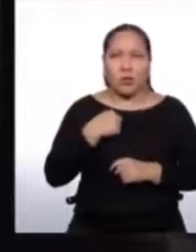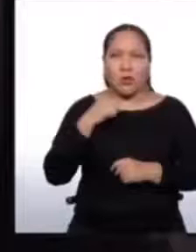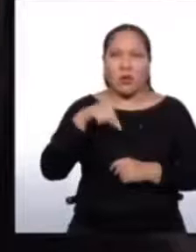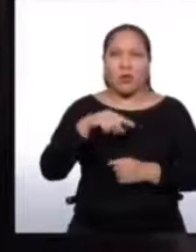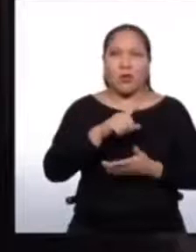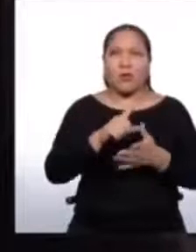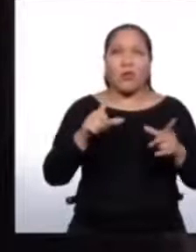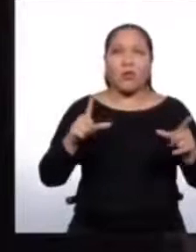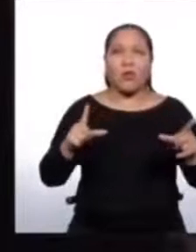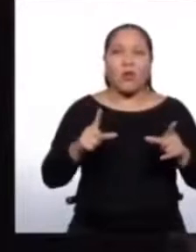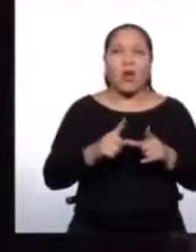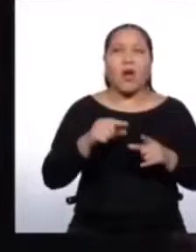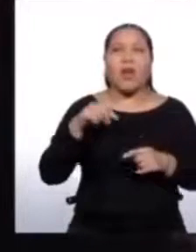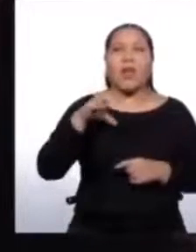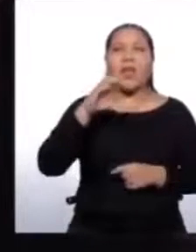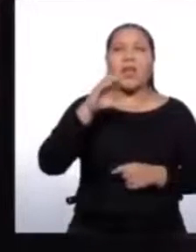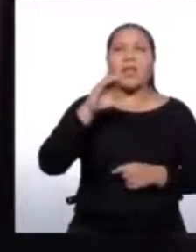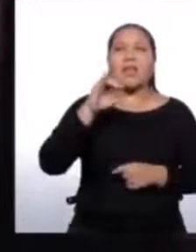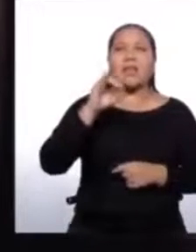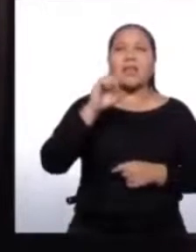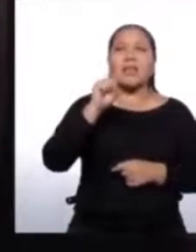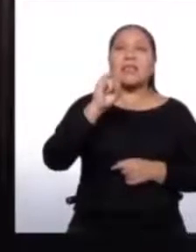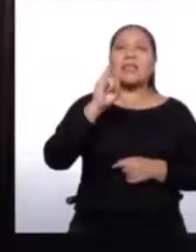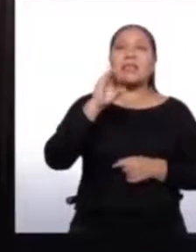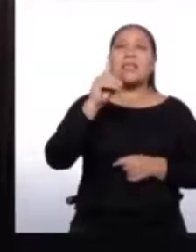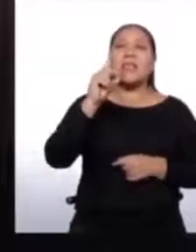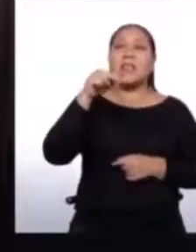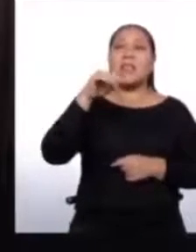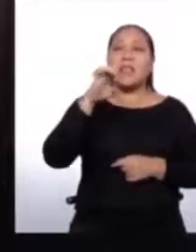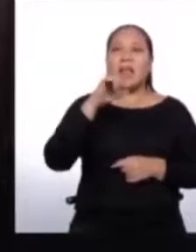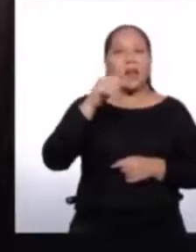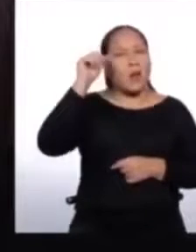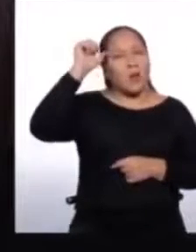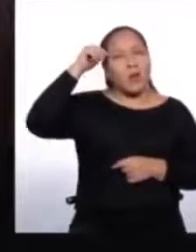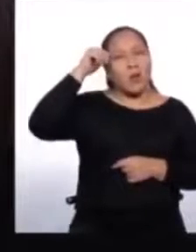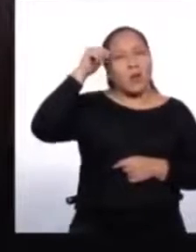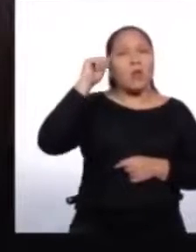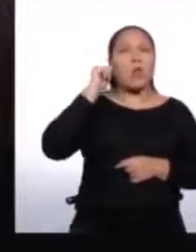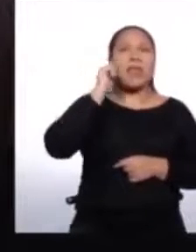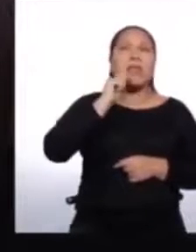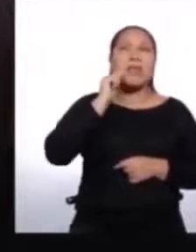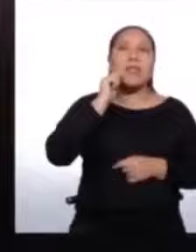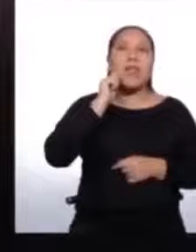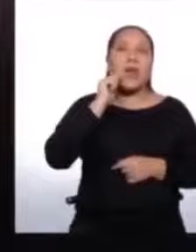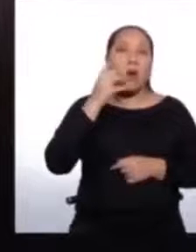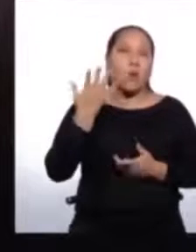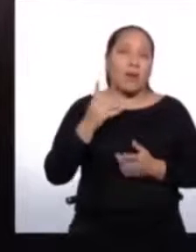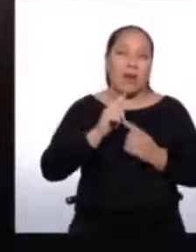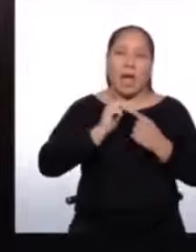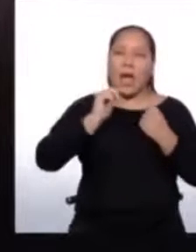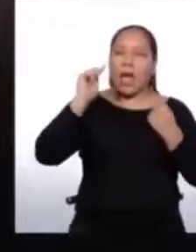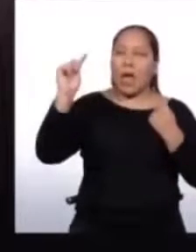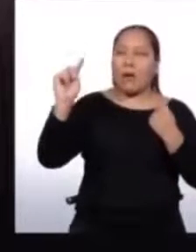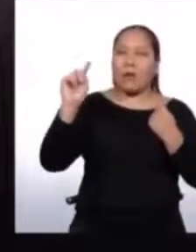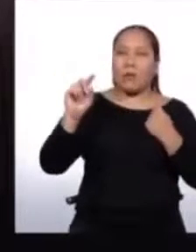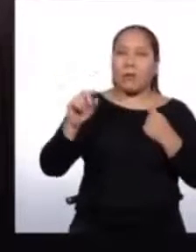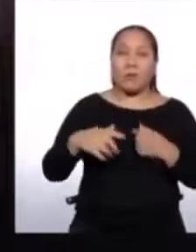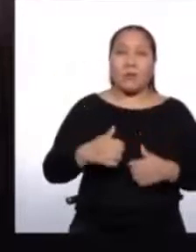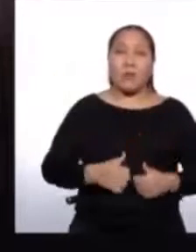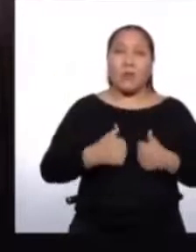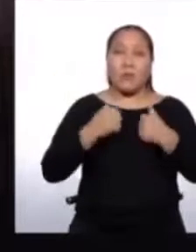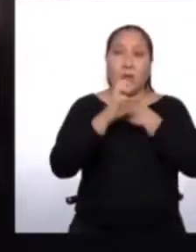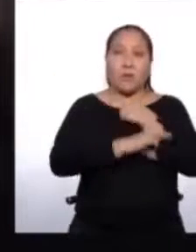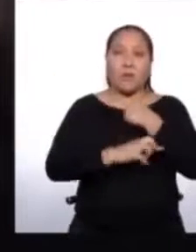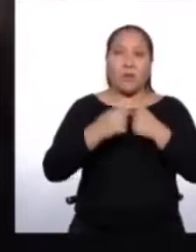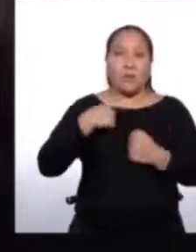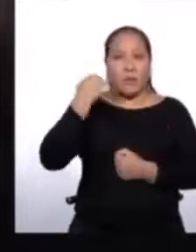ciudad australiana de Sydney. Y recordé que tenía una tía lejana viviendo en Melbourne y que podía ir a visitarla. Y así, 1000